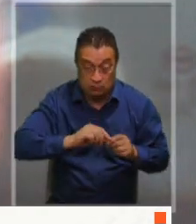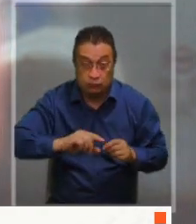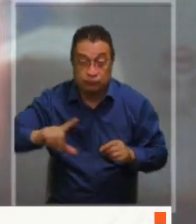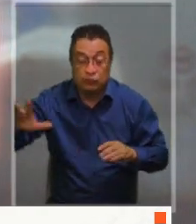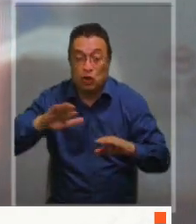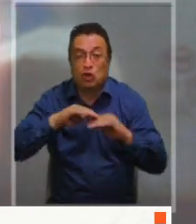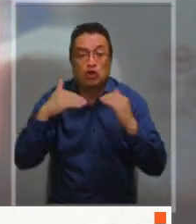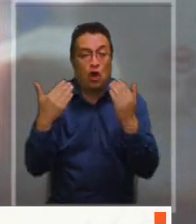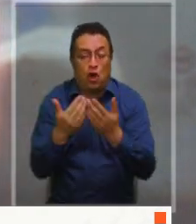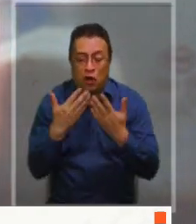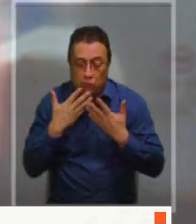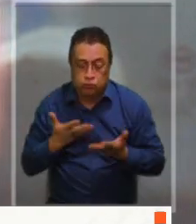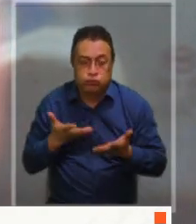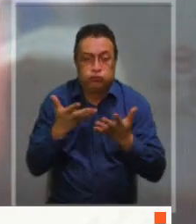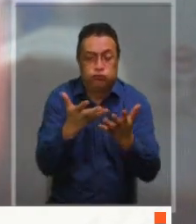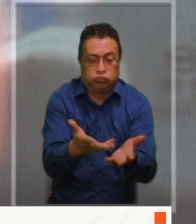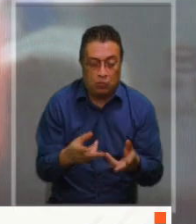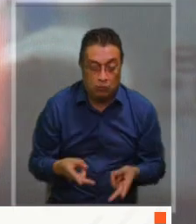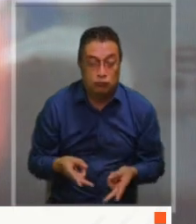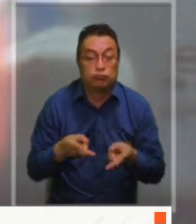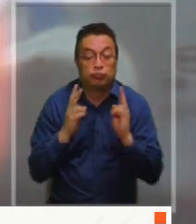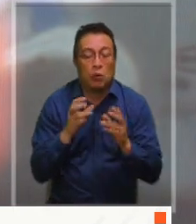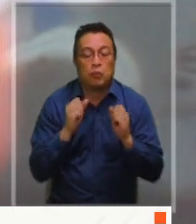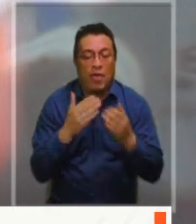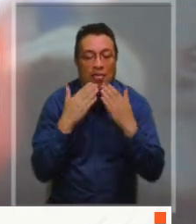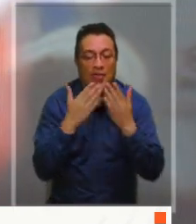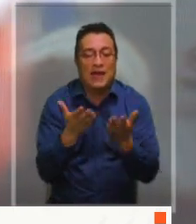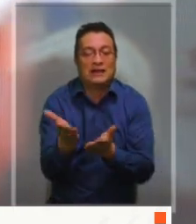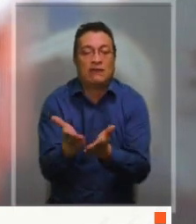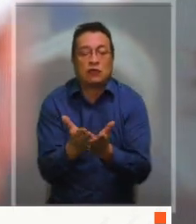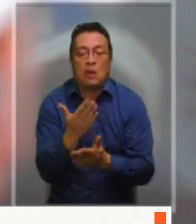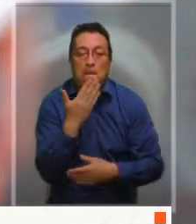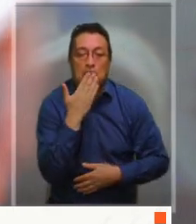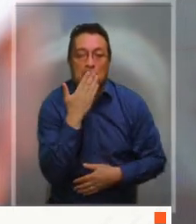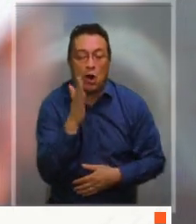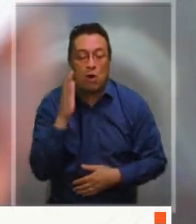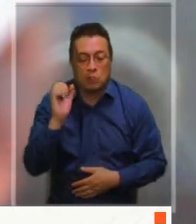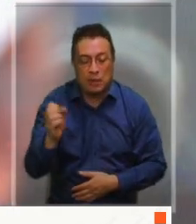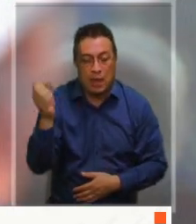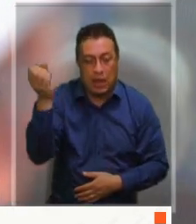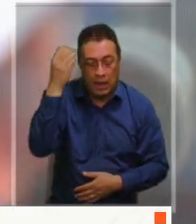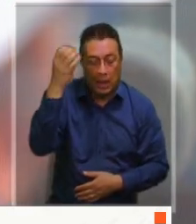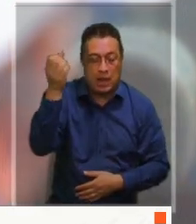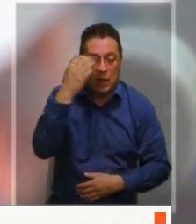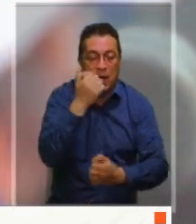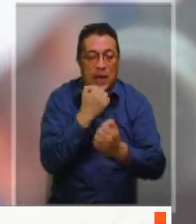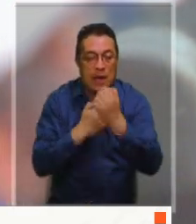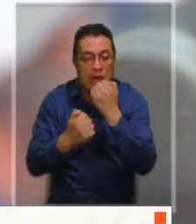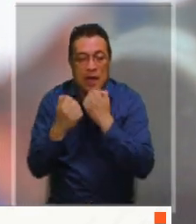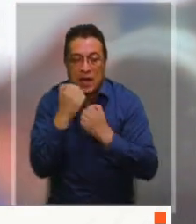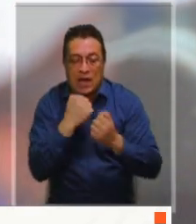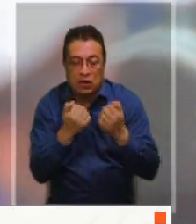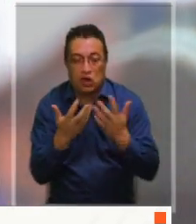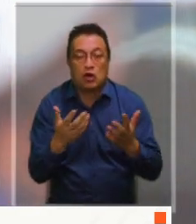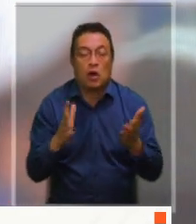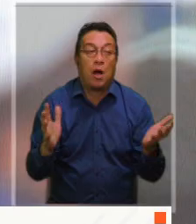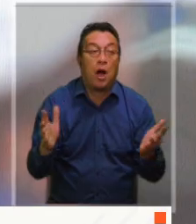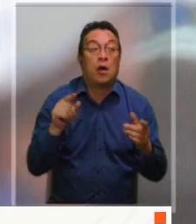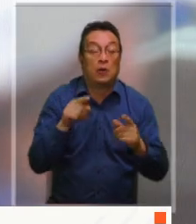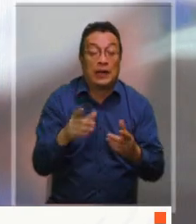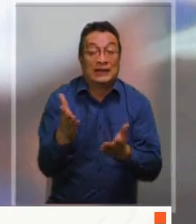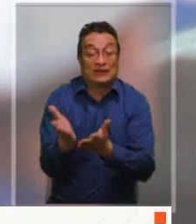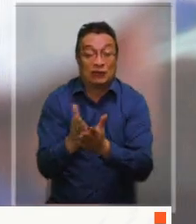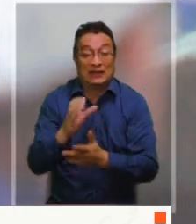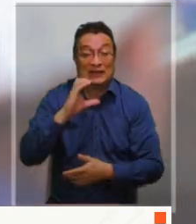oferta disponible para poder ofrecer un servicio lo mejor posible e ir aprendiendo de aquellos errores que íbamos teniendo. El caso del servicio